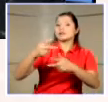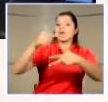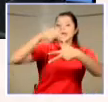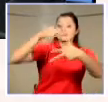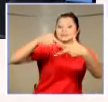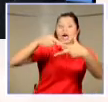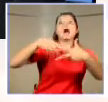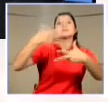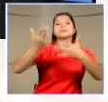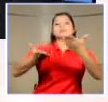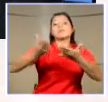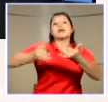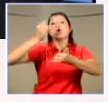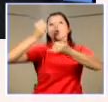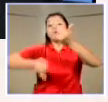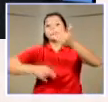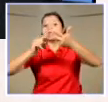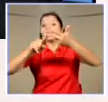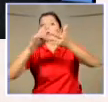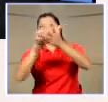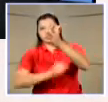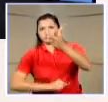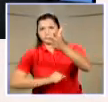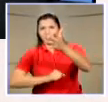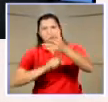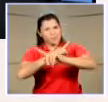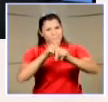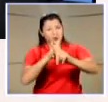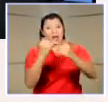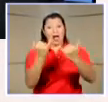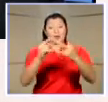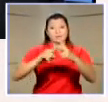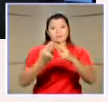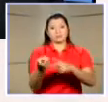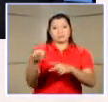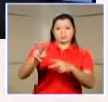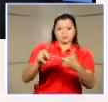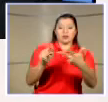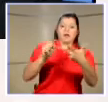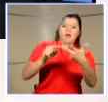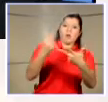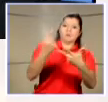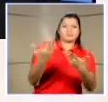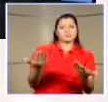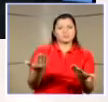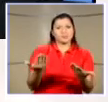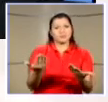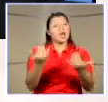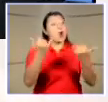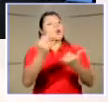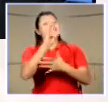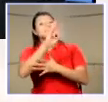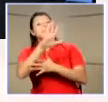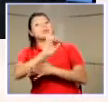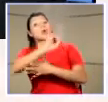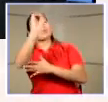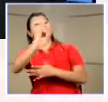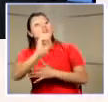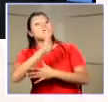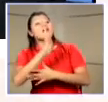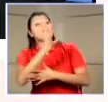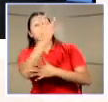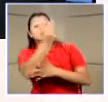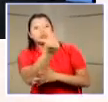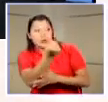75% de los gastos del gobierno central se van en salarios. Entonces, si tenemos que hablar de recortes, tenemos que